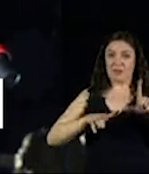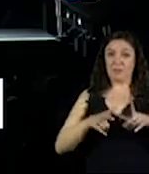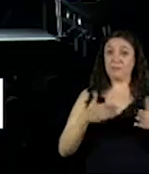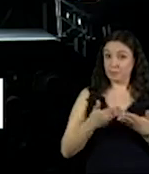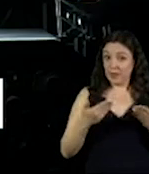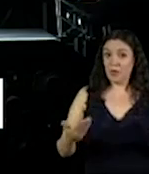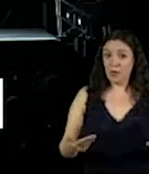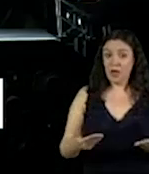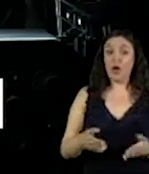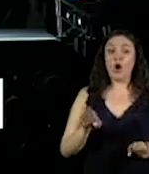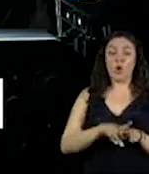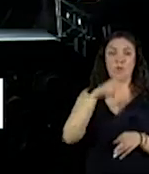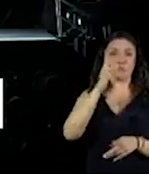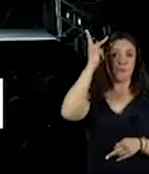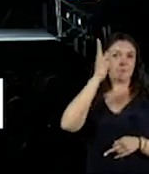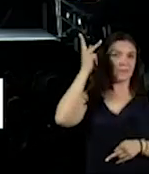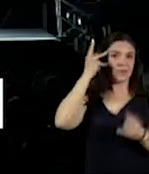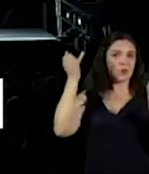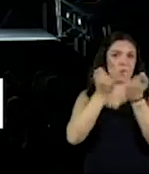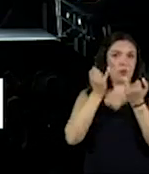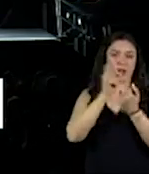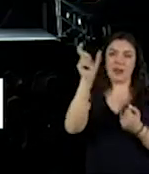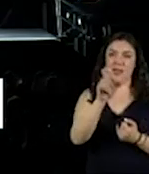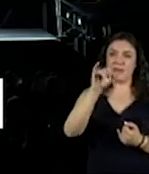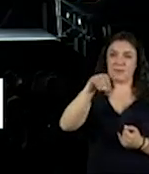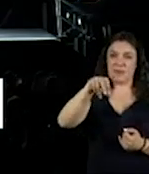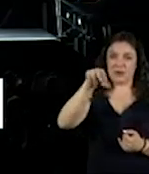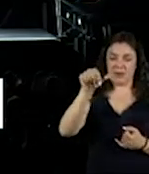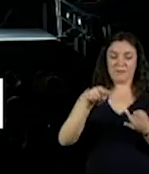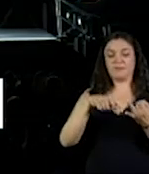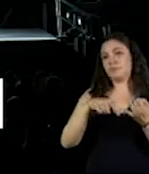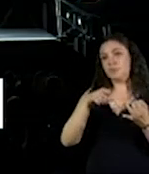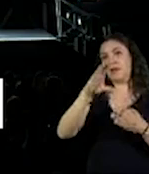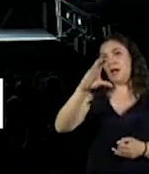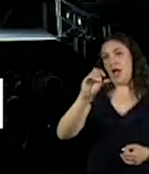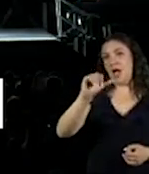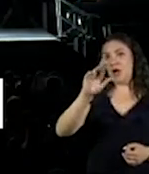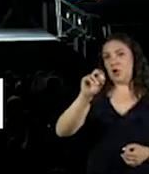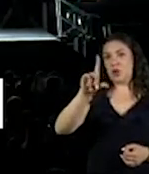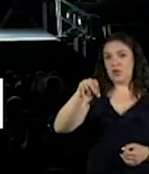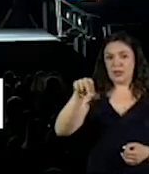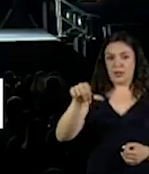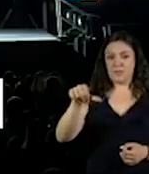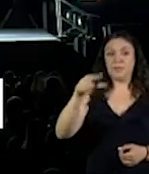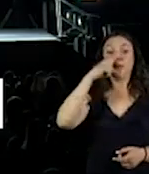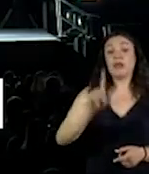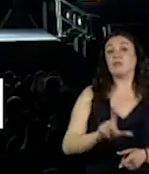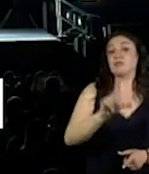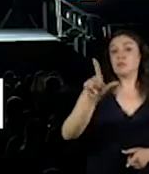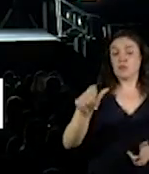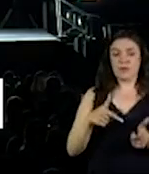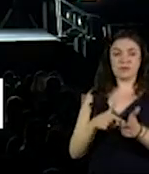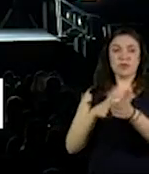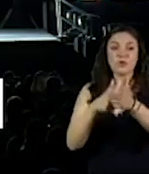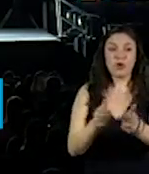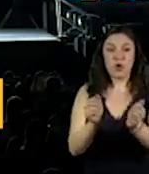como de sus princesas Jimena y Carolina para posteriormente continuar con